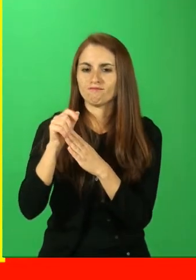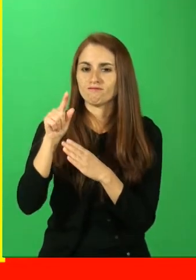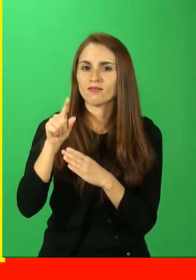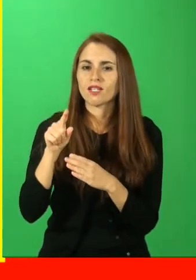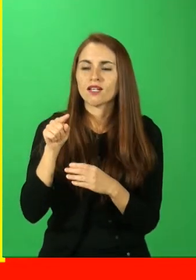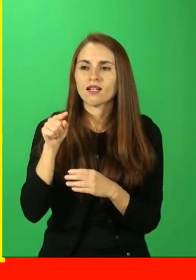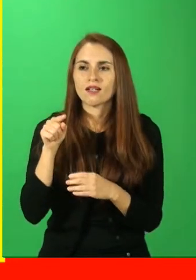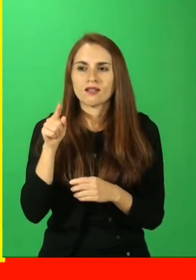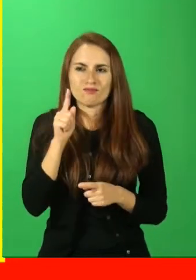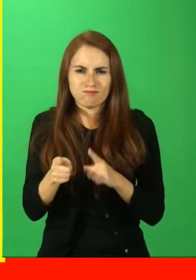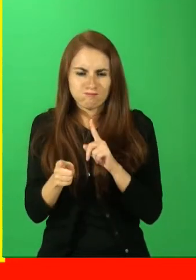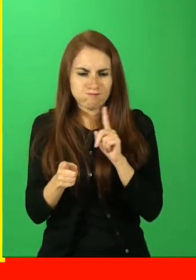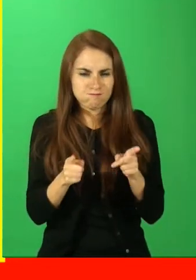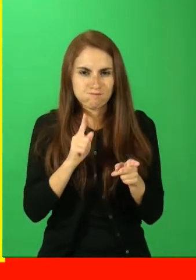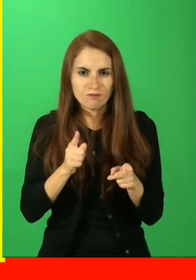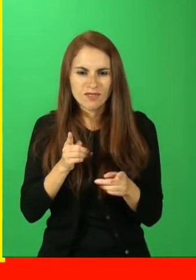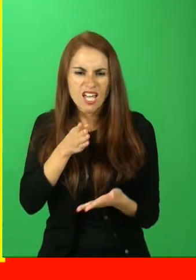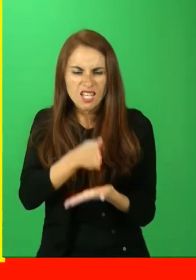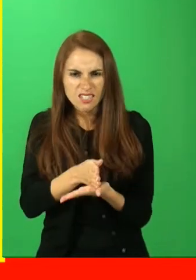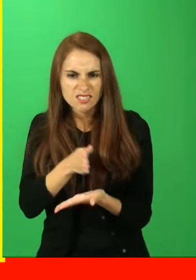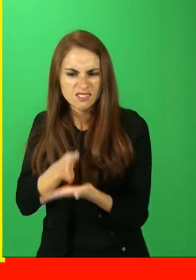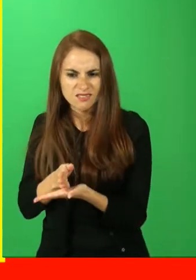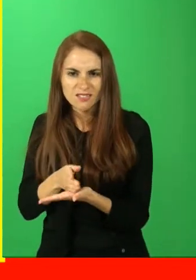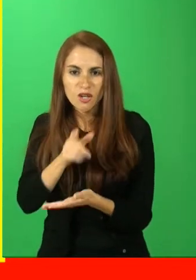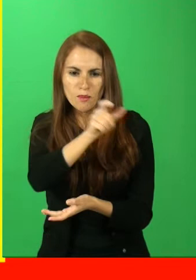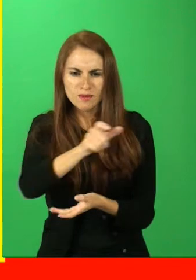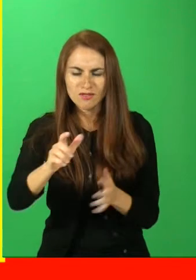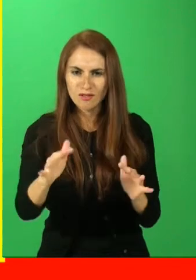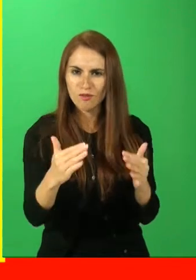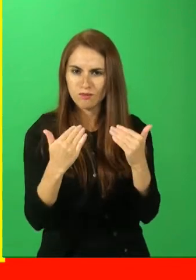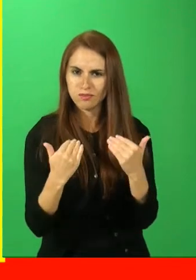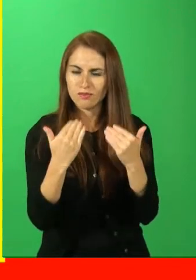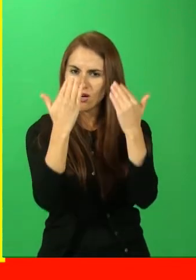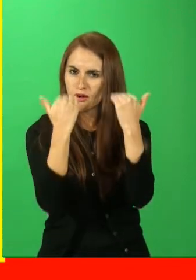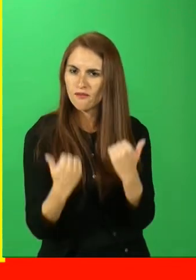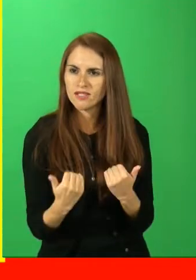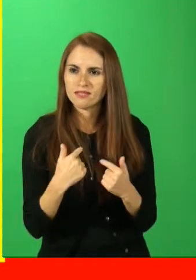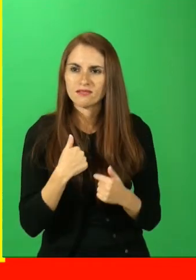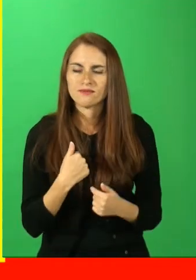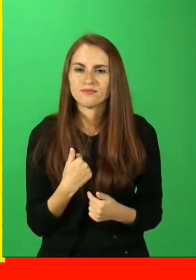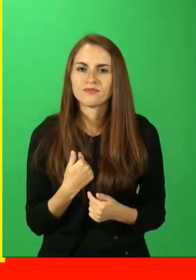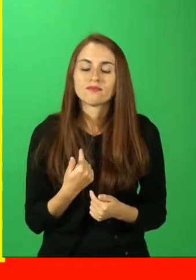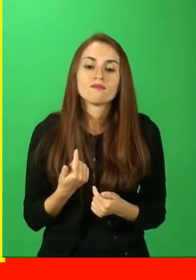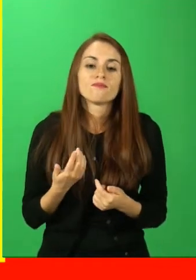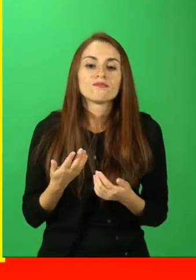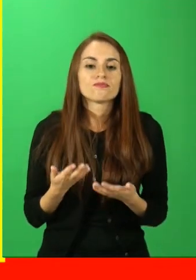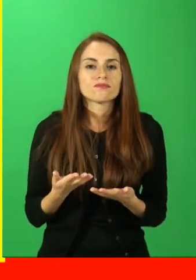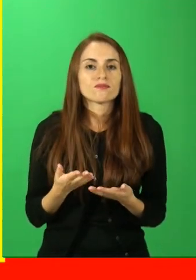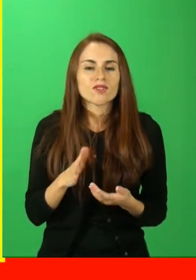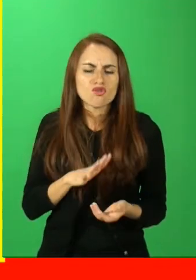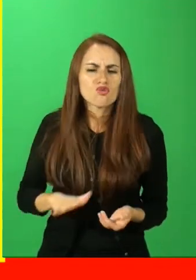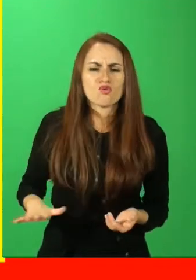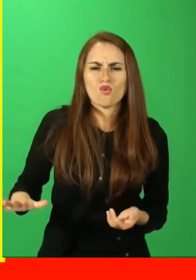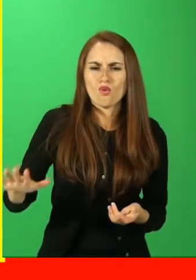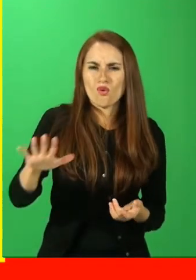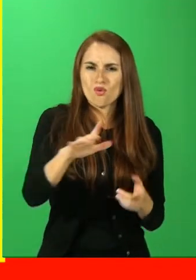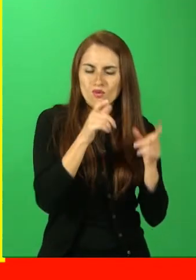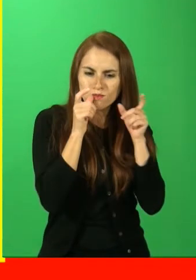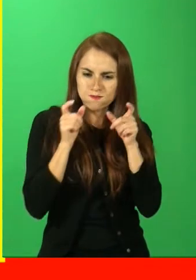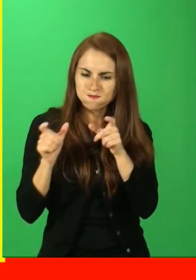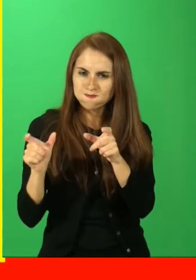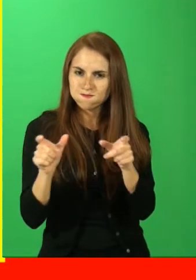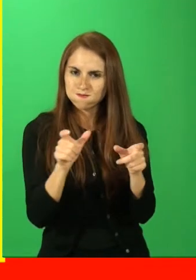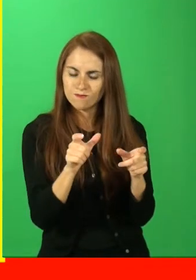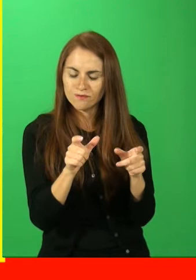que exigía la obediencia de todos los demás. Es totalitario porque tiene el control total,